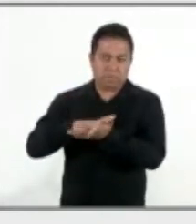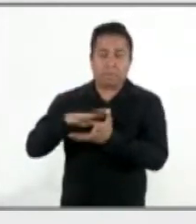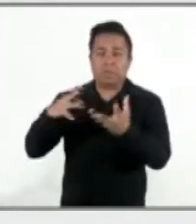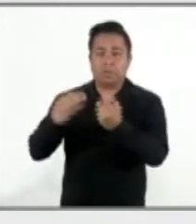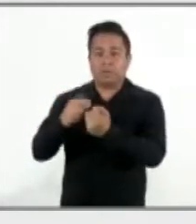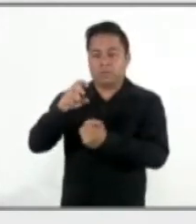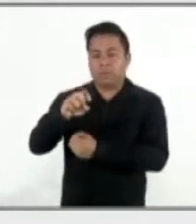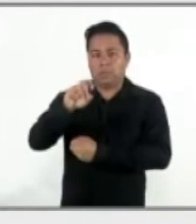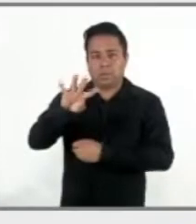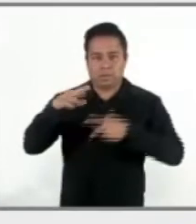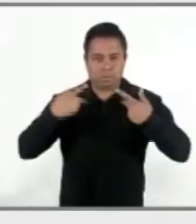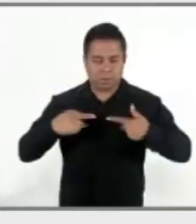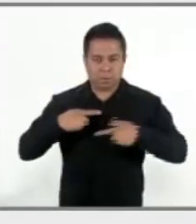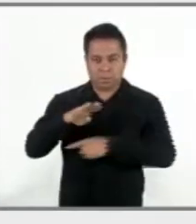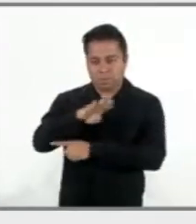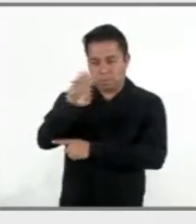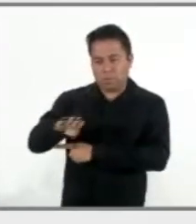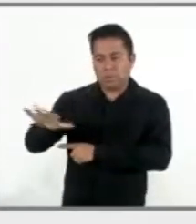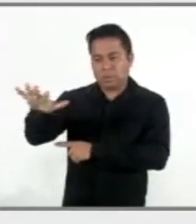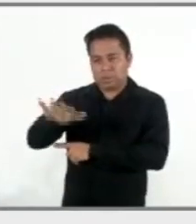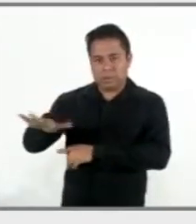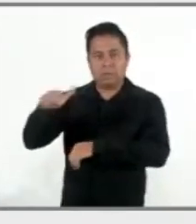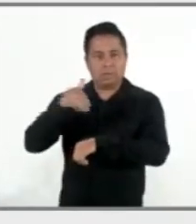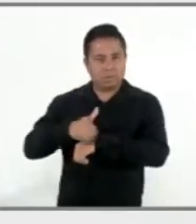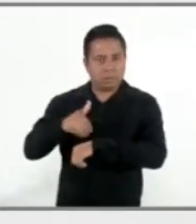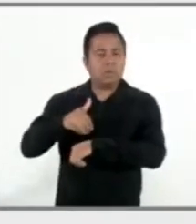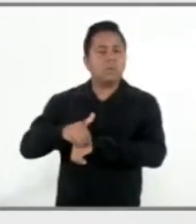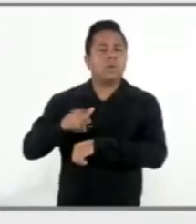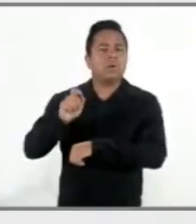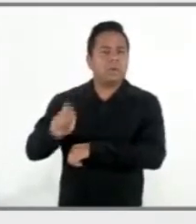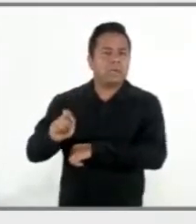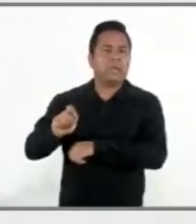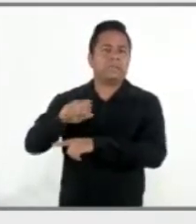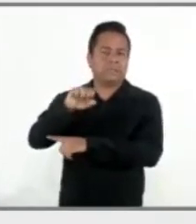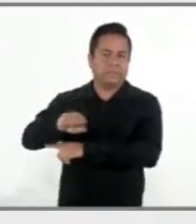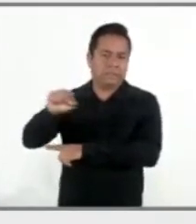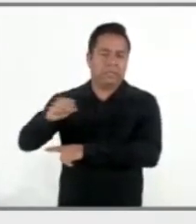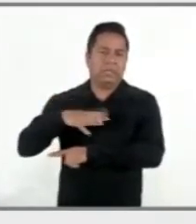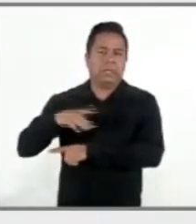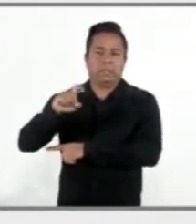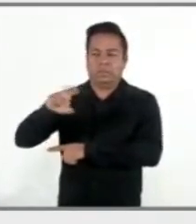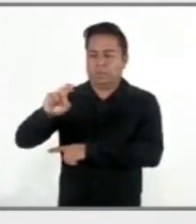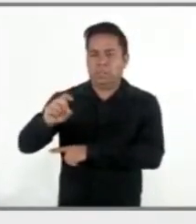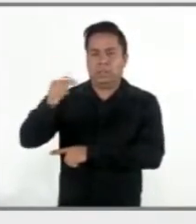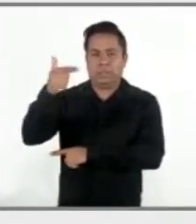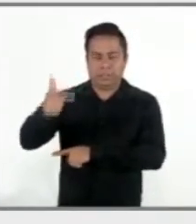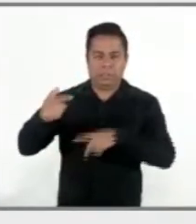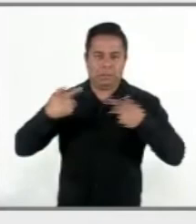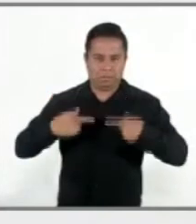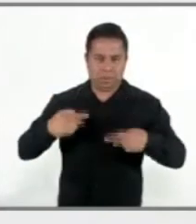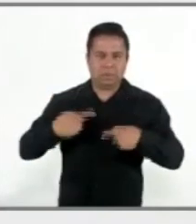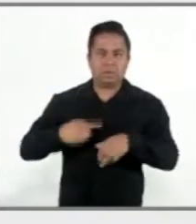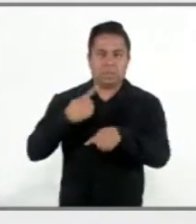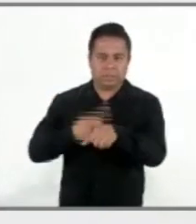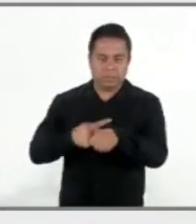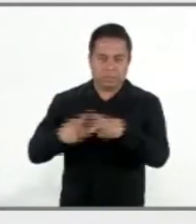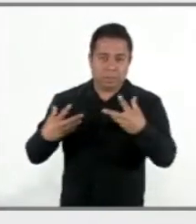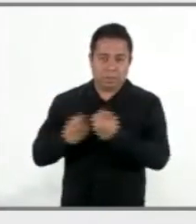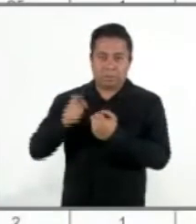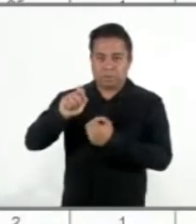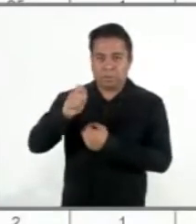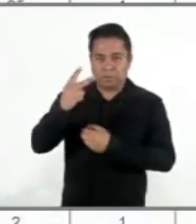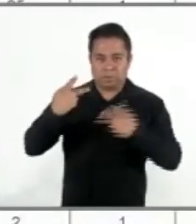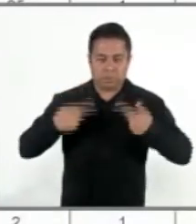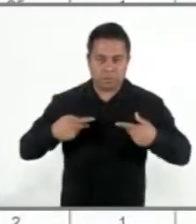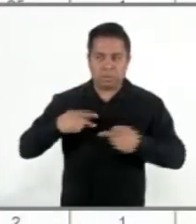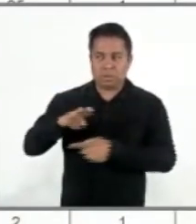34 defunciones y la jurisdicción de la sierra 137 casos confirmados y 22 defunciones